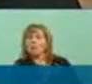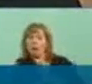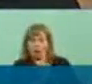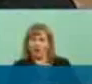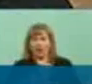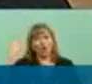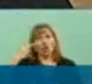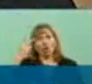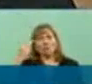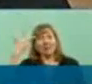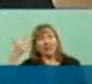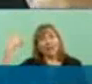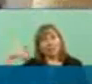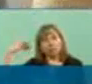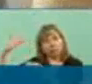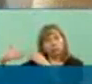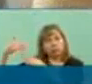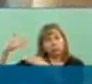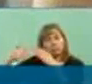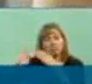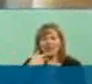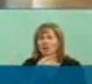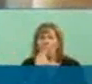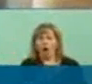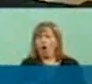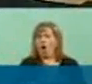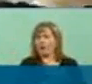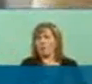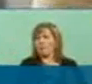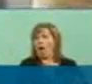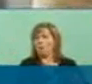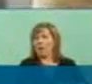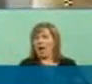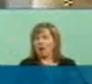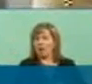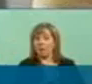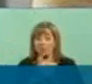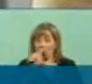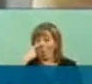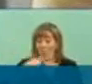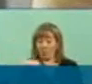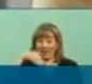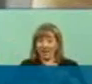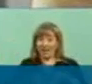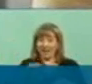desde 2003 a la fecha cosas espantosas, sobre todo después de la última elección.